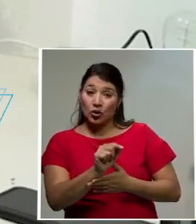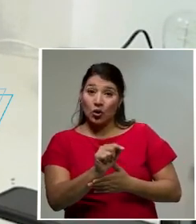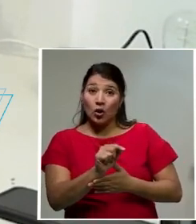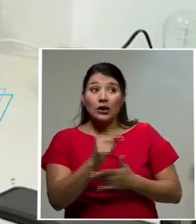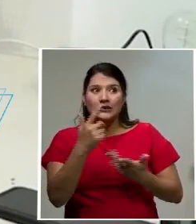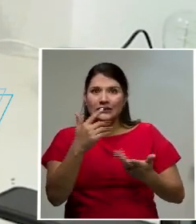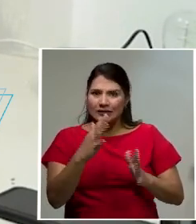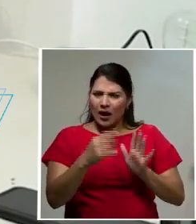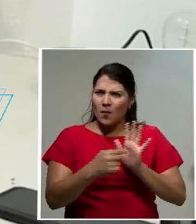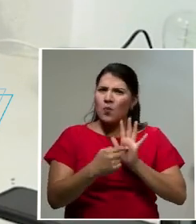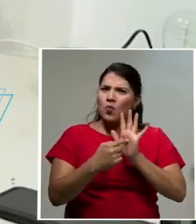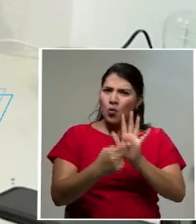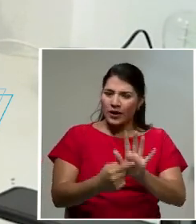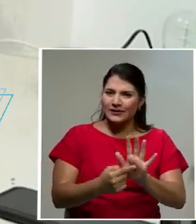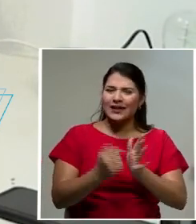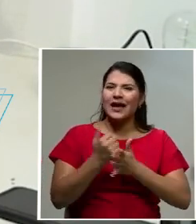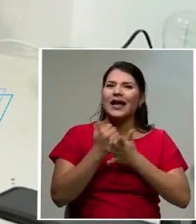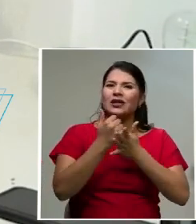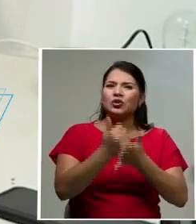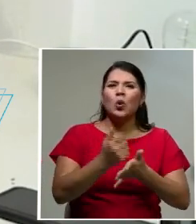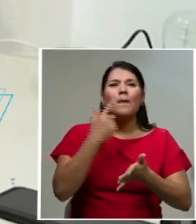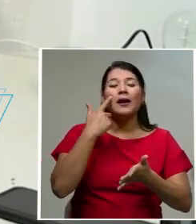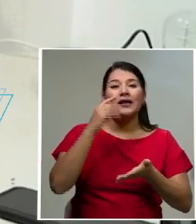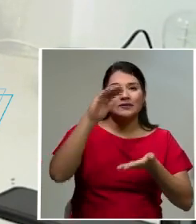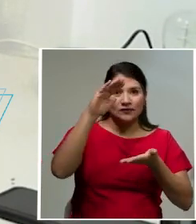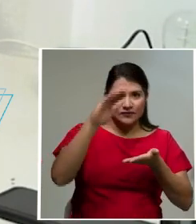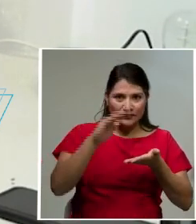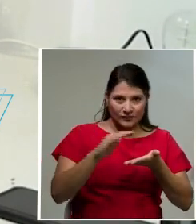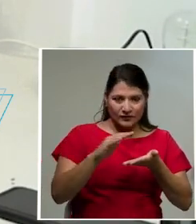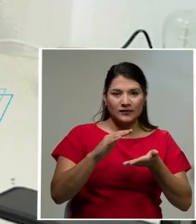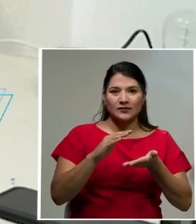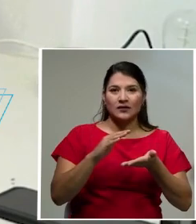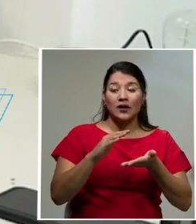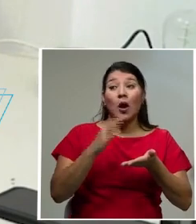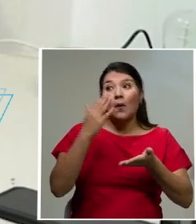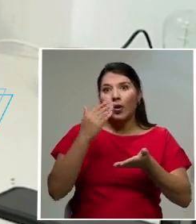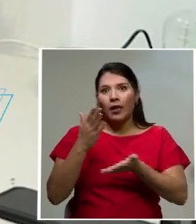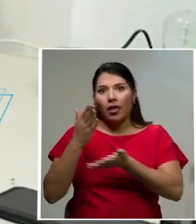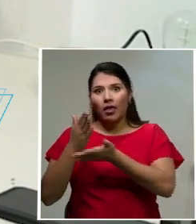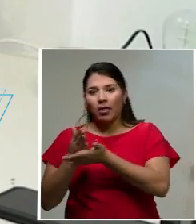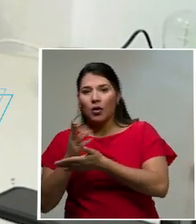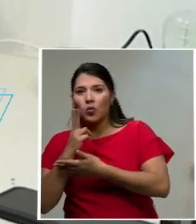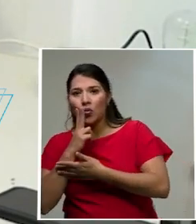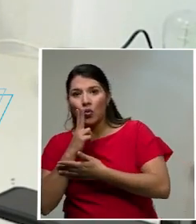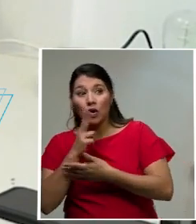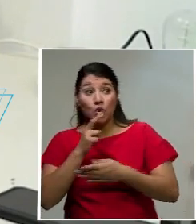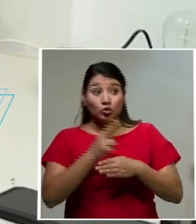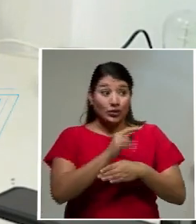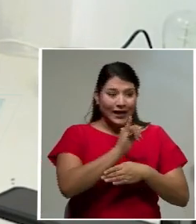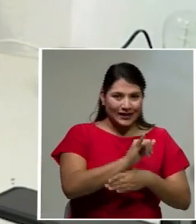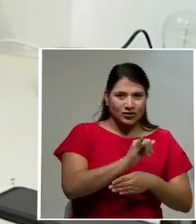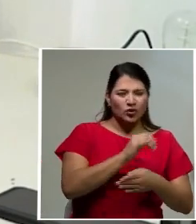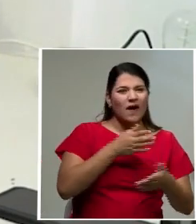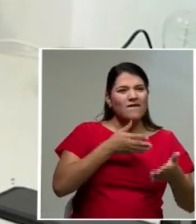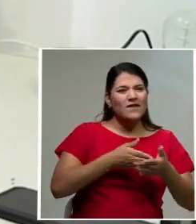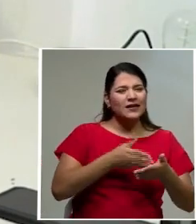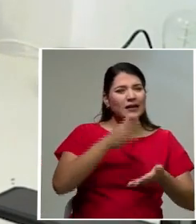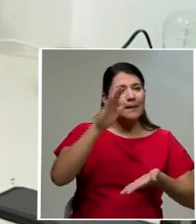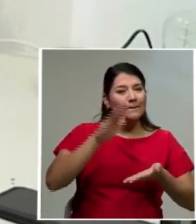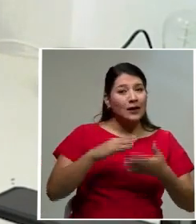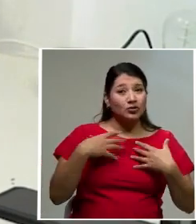ser efectivo no solo para reducir el daño cuando se cambia por el cigarro de combustión, sino para cesación tabáquica.